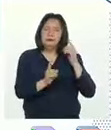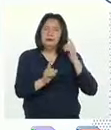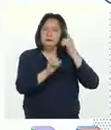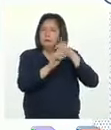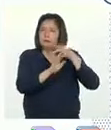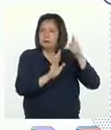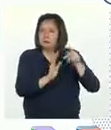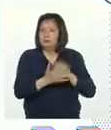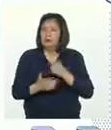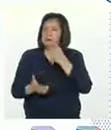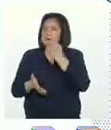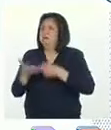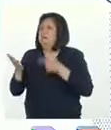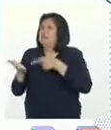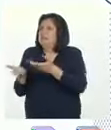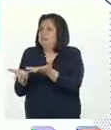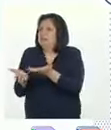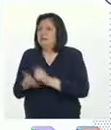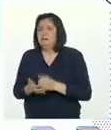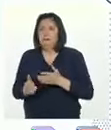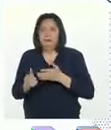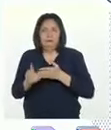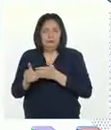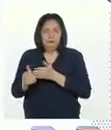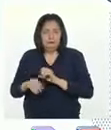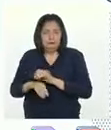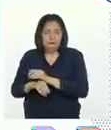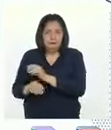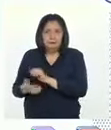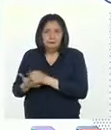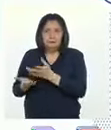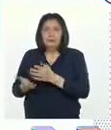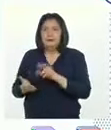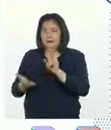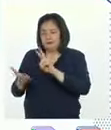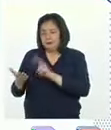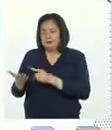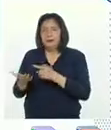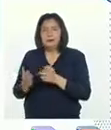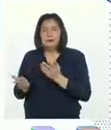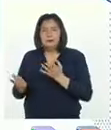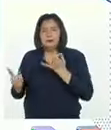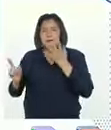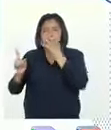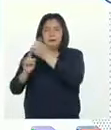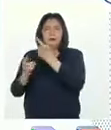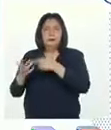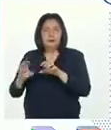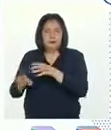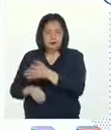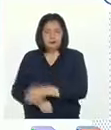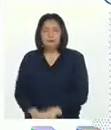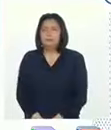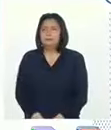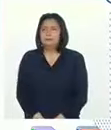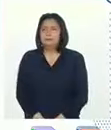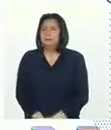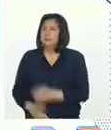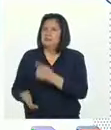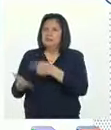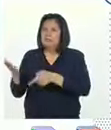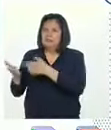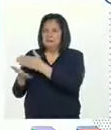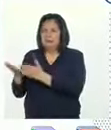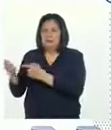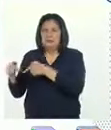sirve? Para orientar al lector para que cumpla las actividades propuestas para el logro de objetivos. ¿Qué